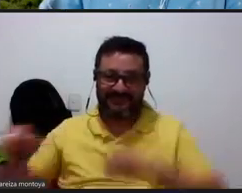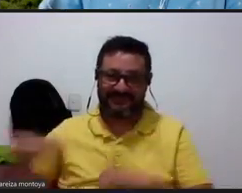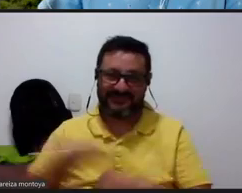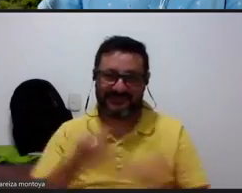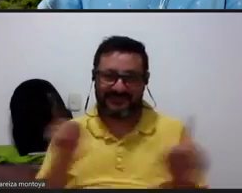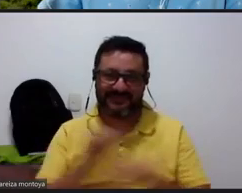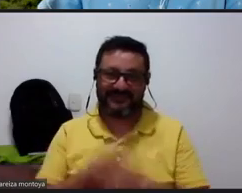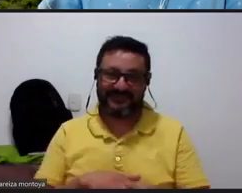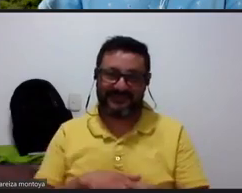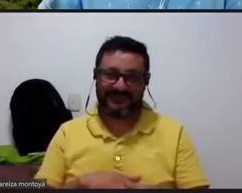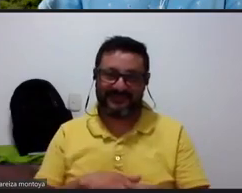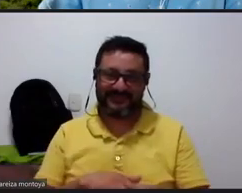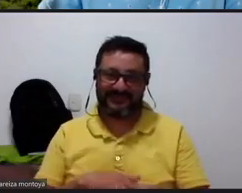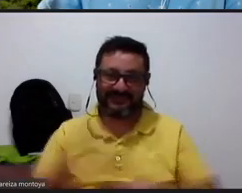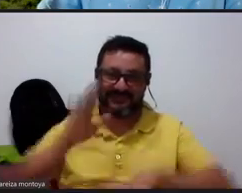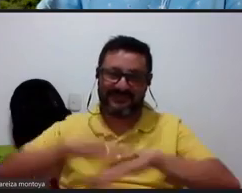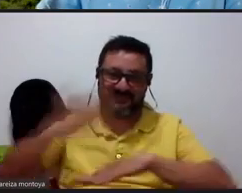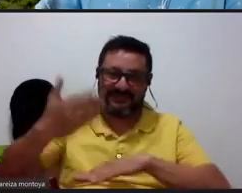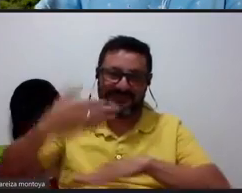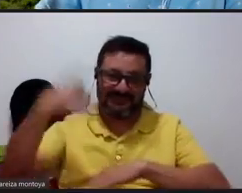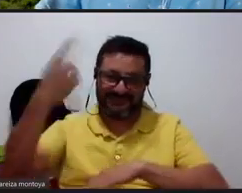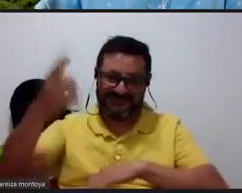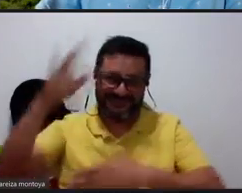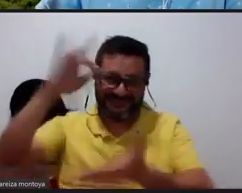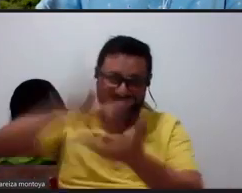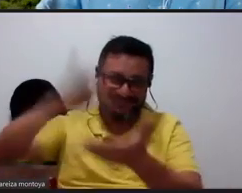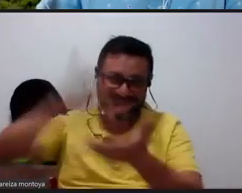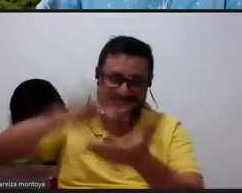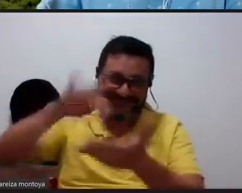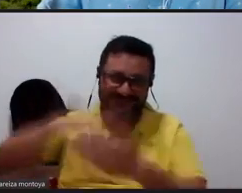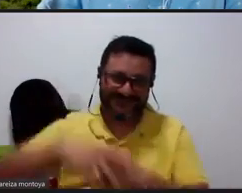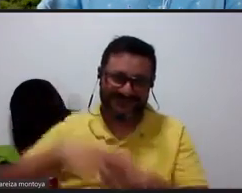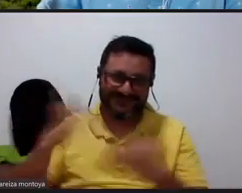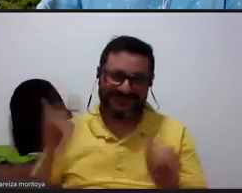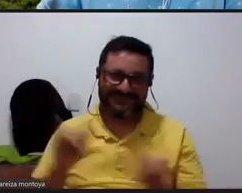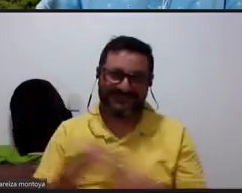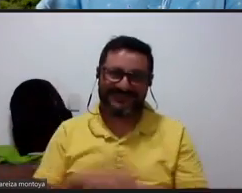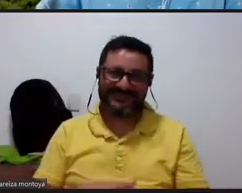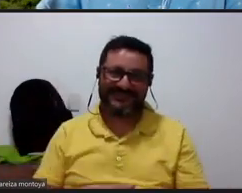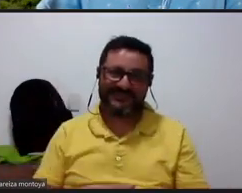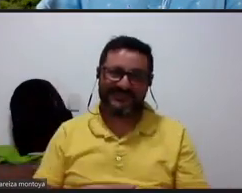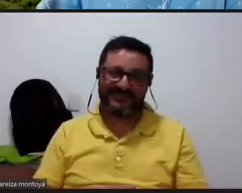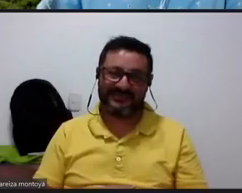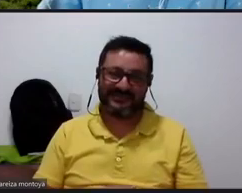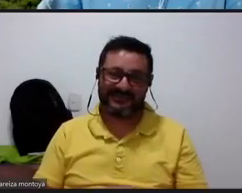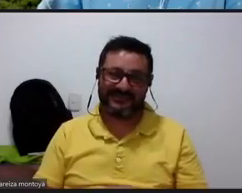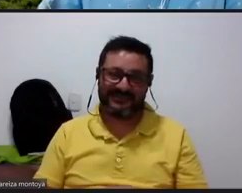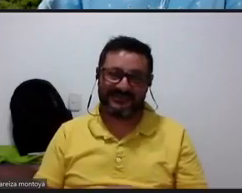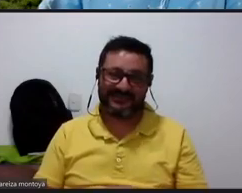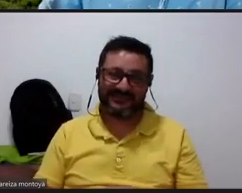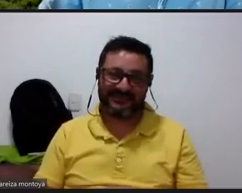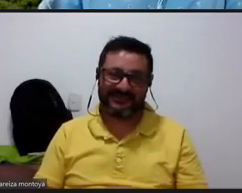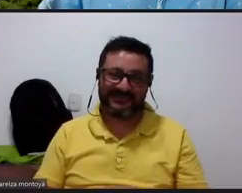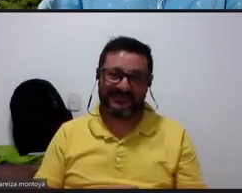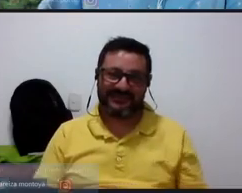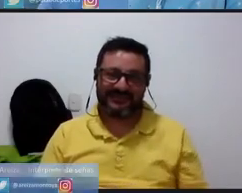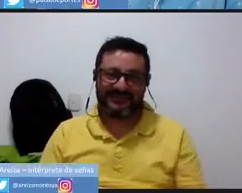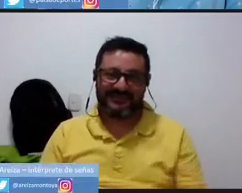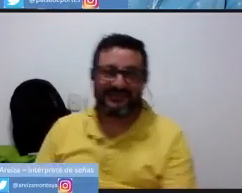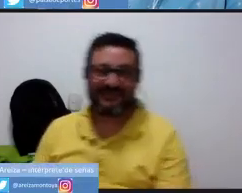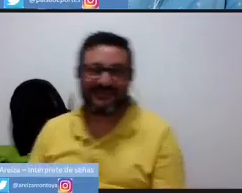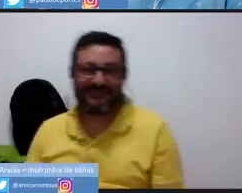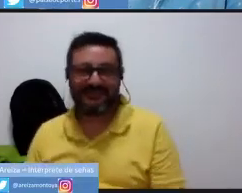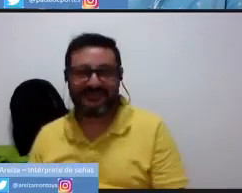hago cuando compita. O sea, yo me lo hago cuando, o sea, ya, o sea, que sí, estoy allá. Y da la casualidad, pues, que en Sí. Londres hay un